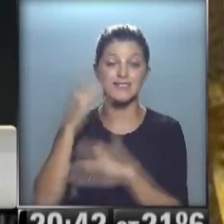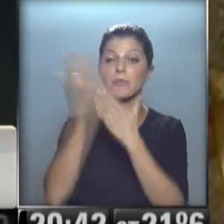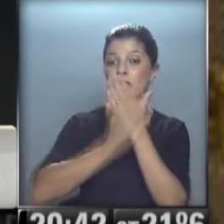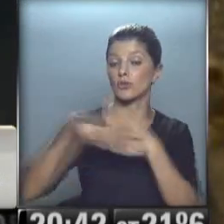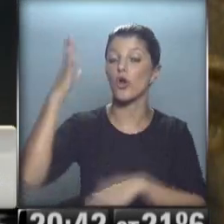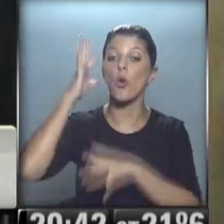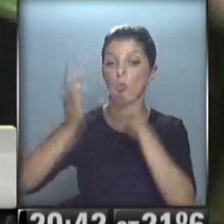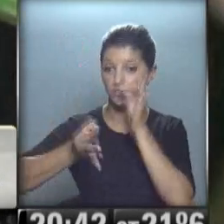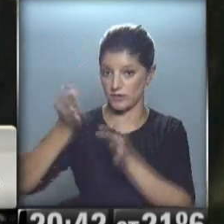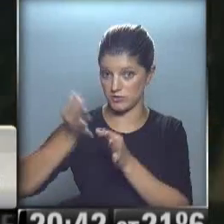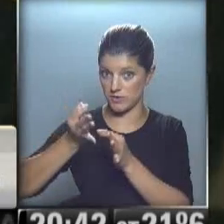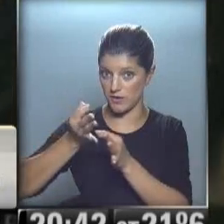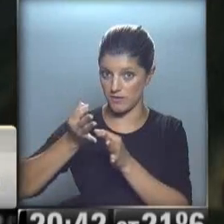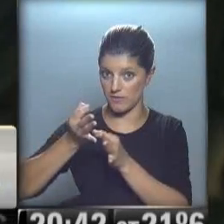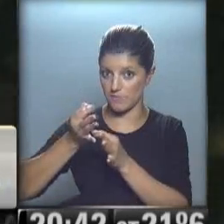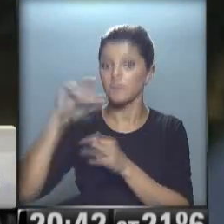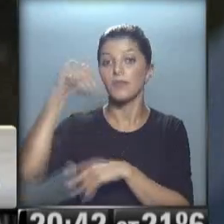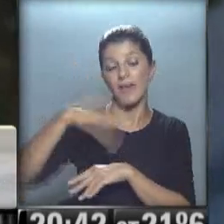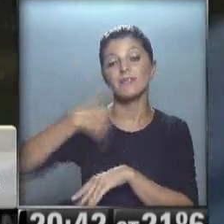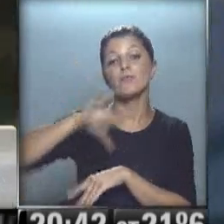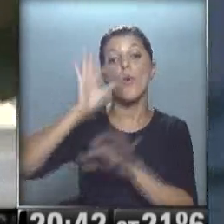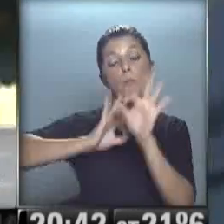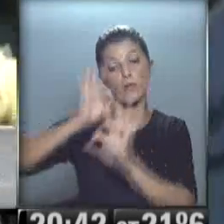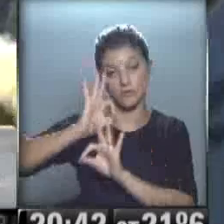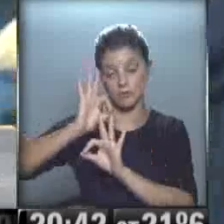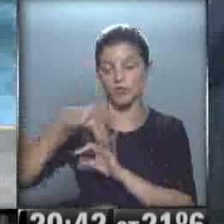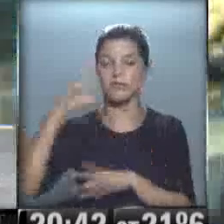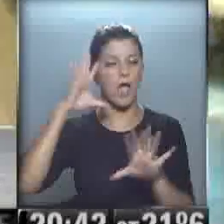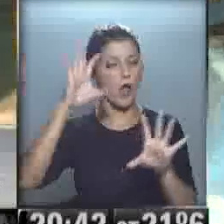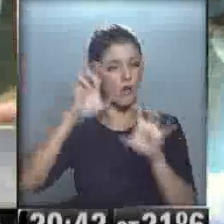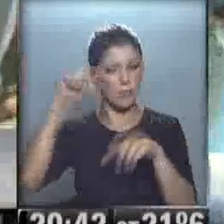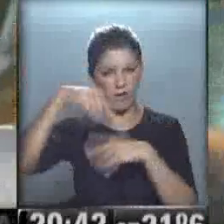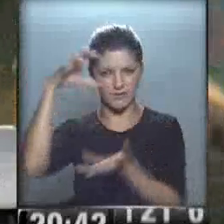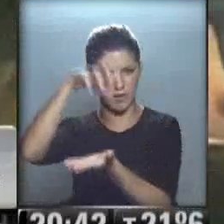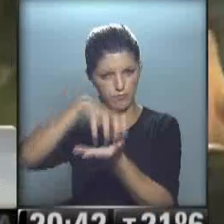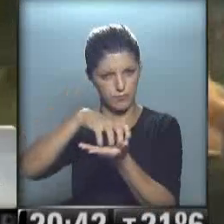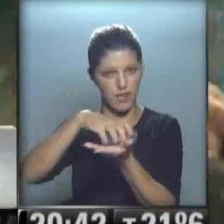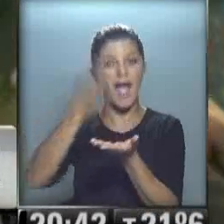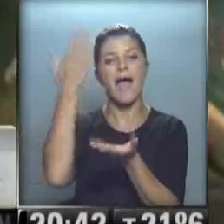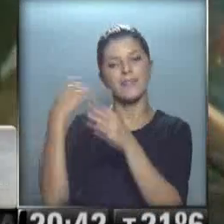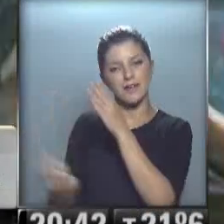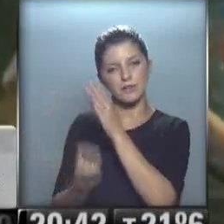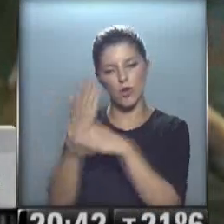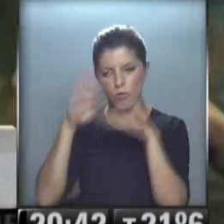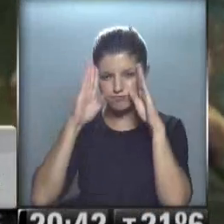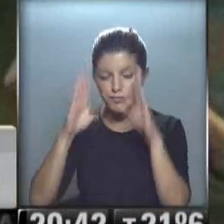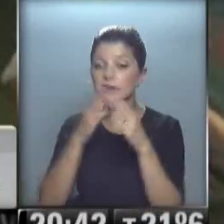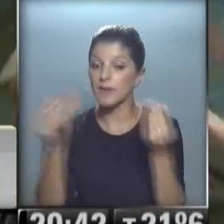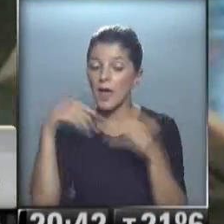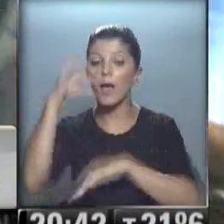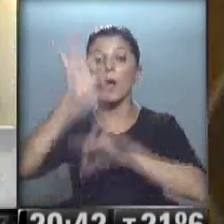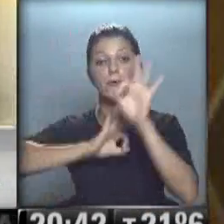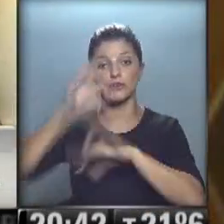ámbito se desarrolló este proyecto. Recordemos que esta comisión fue creada con el objeto de elaborar el